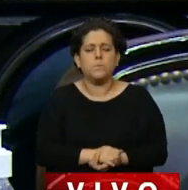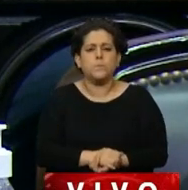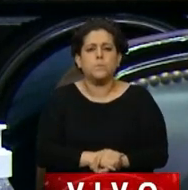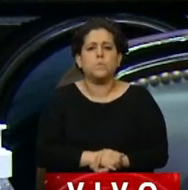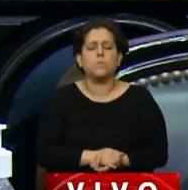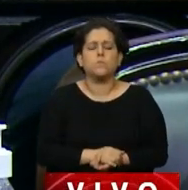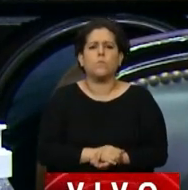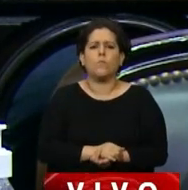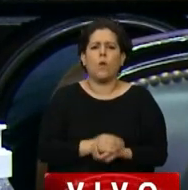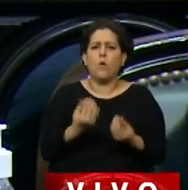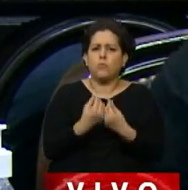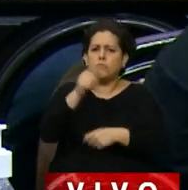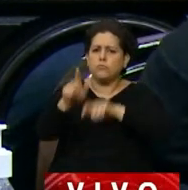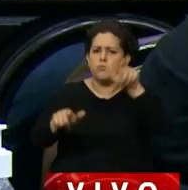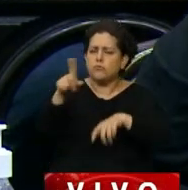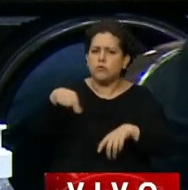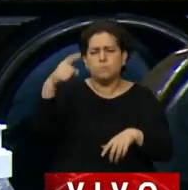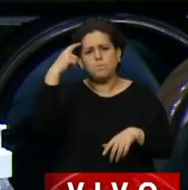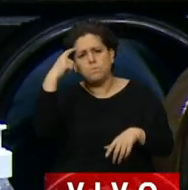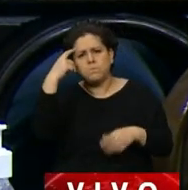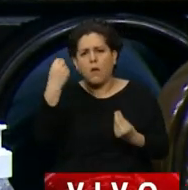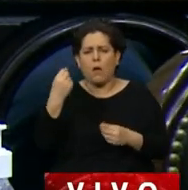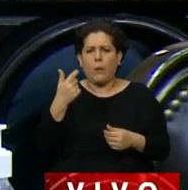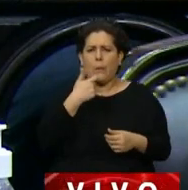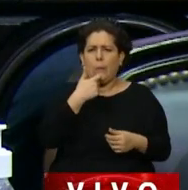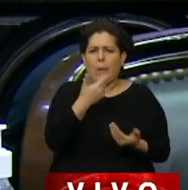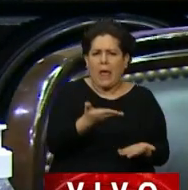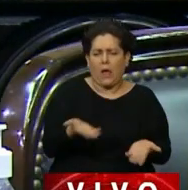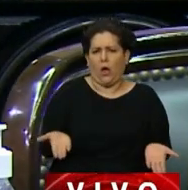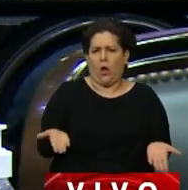Mucho se cuestionaba la antigüedad del sistema,